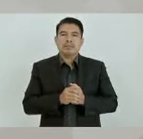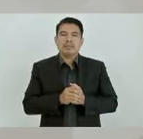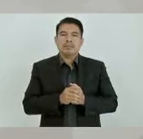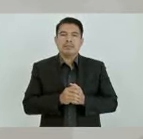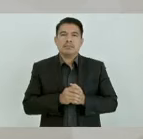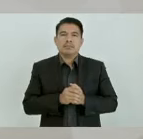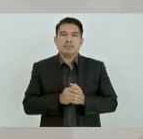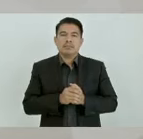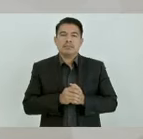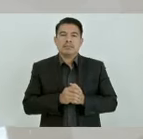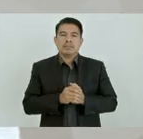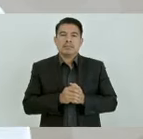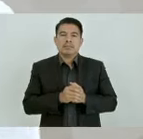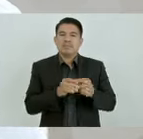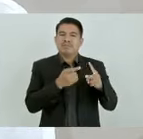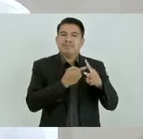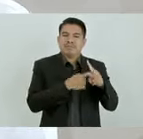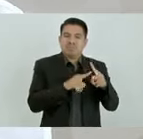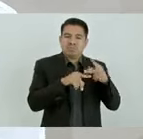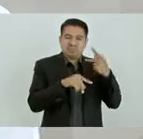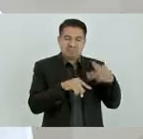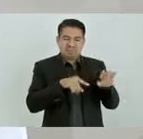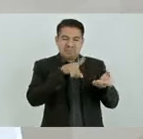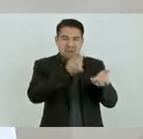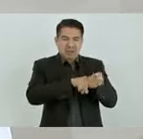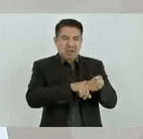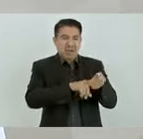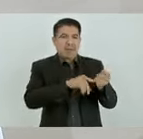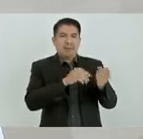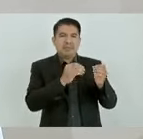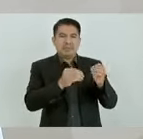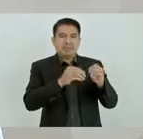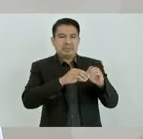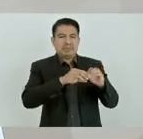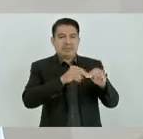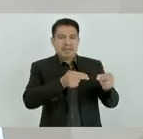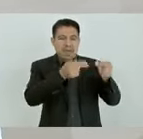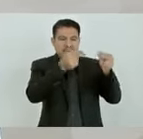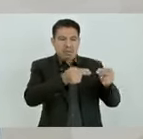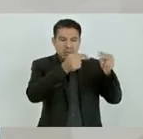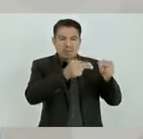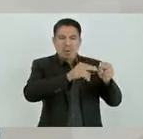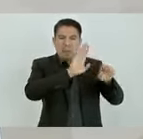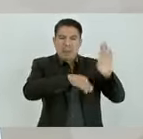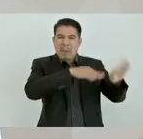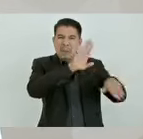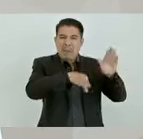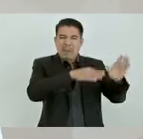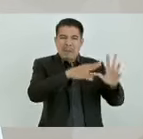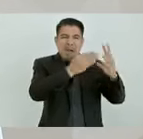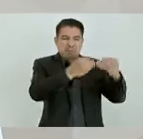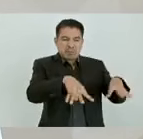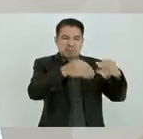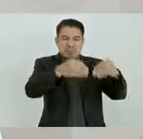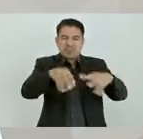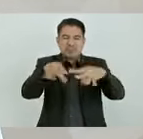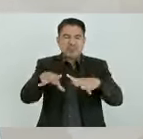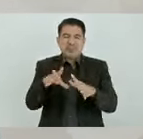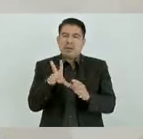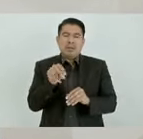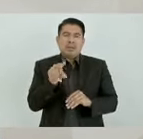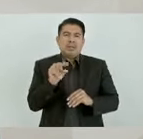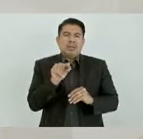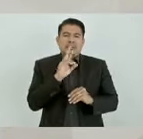produjera una mortandad de negocios